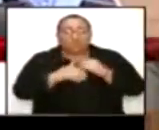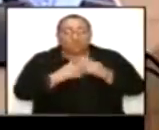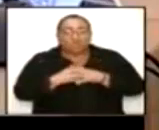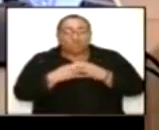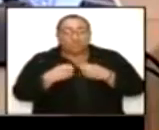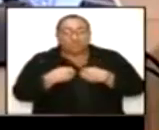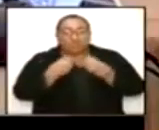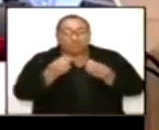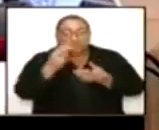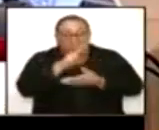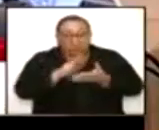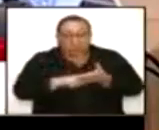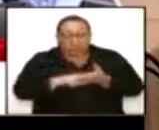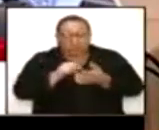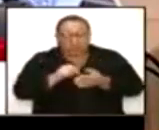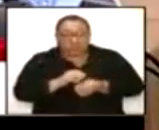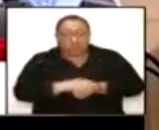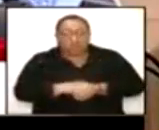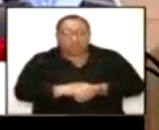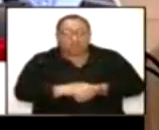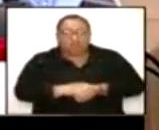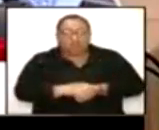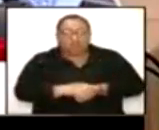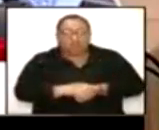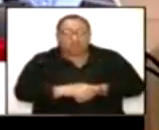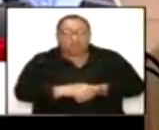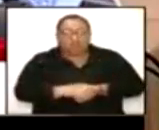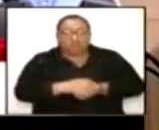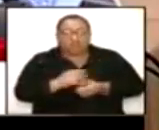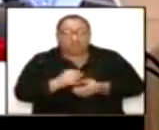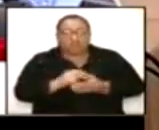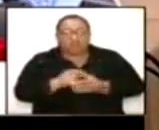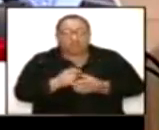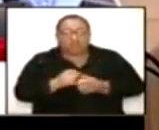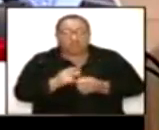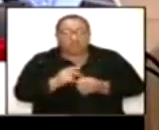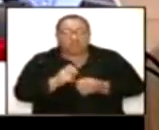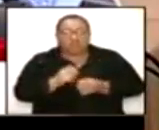informe que vamos a levantar con el congresista de Belaunde y a presentarlo en el